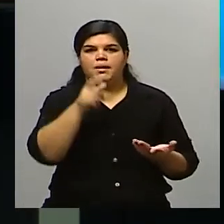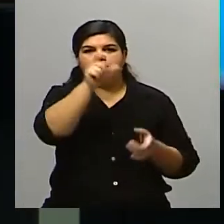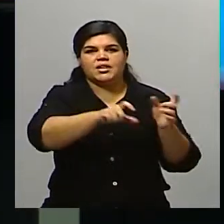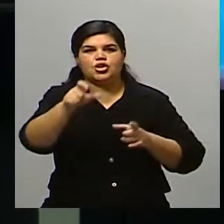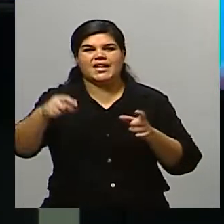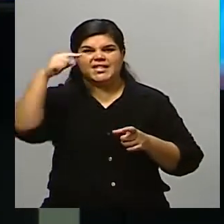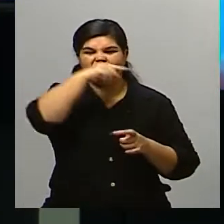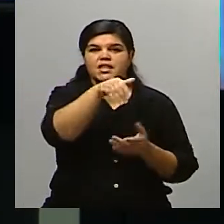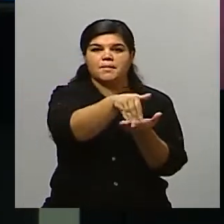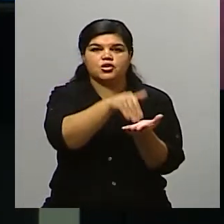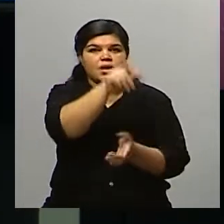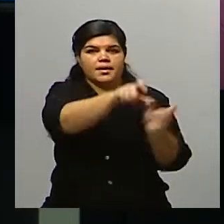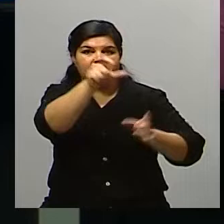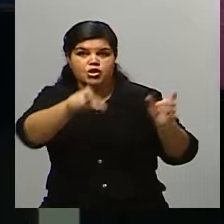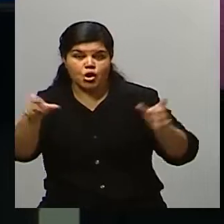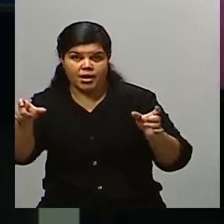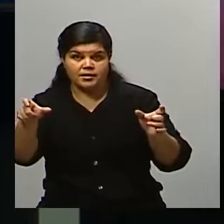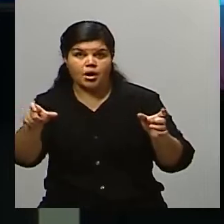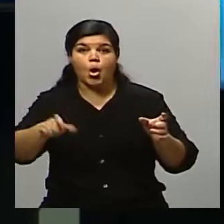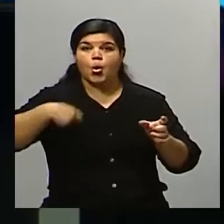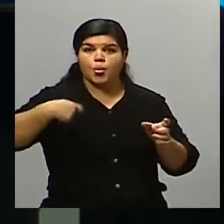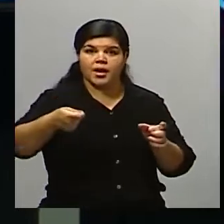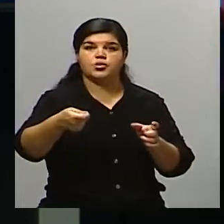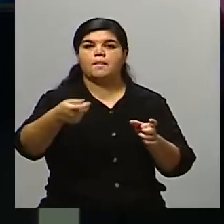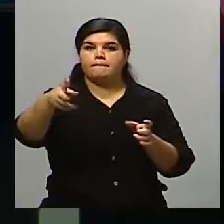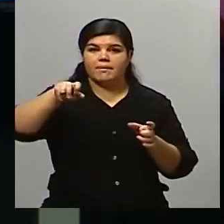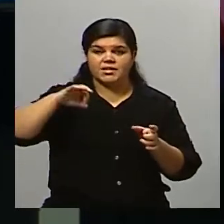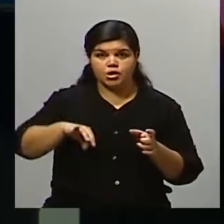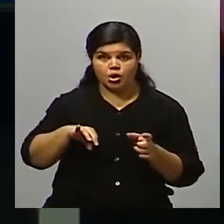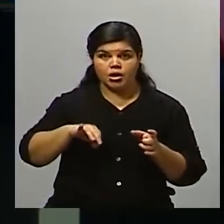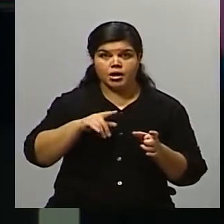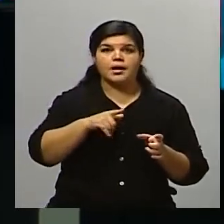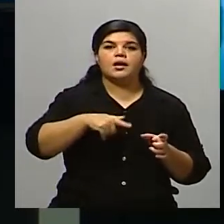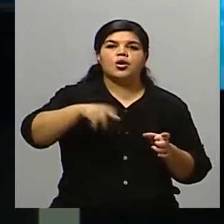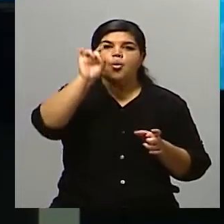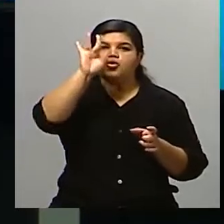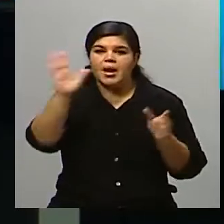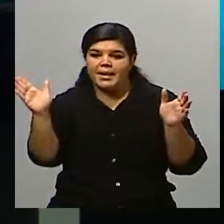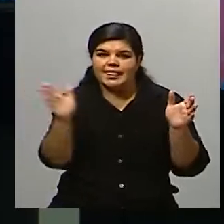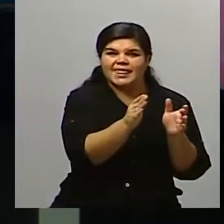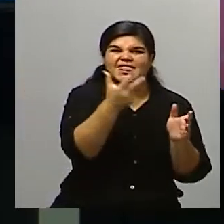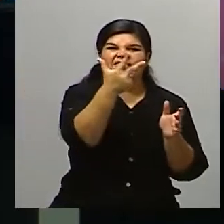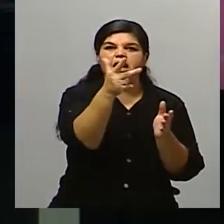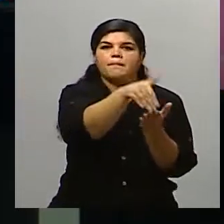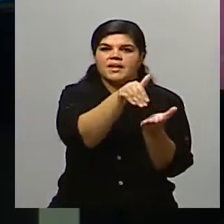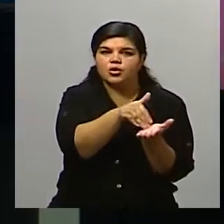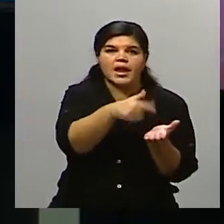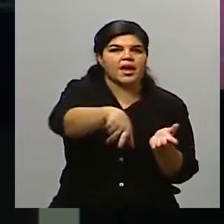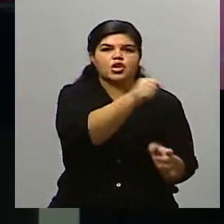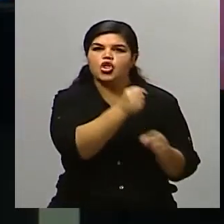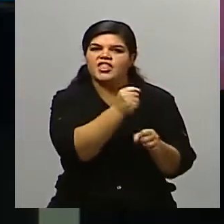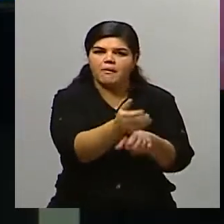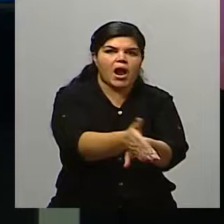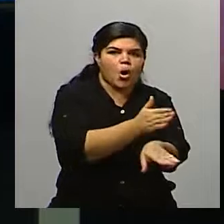y jubilaciones en Argentina, 3 millones han podido cumplir esos 30 años de aportes, ¿sí? El resto no por una cuestión simple,